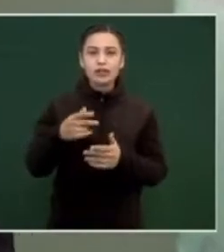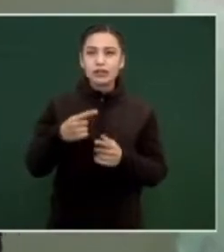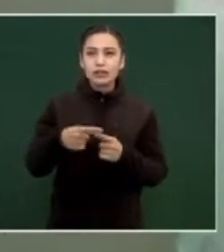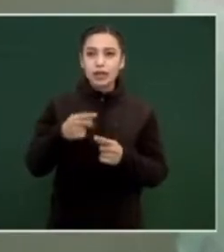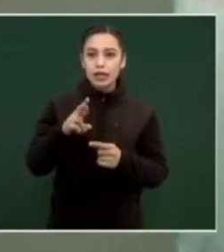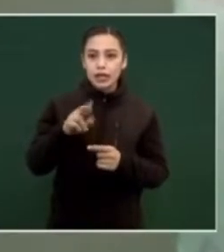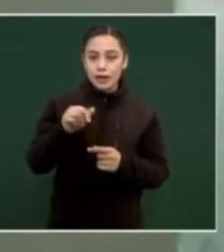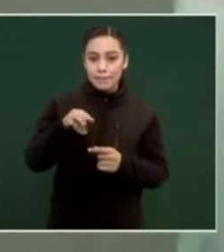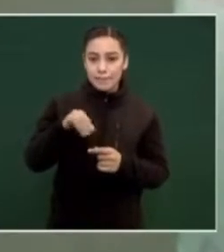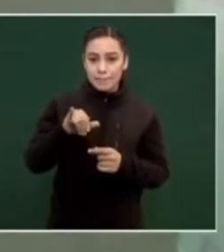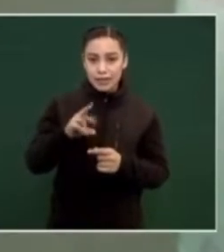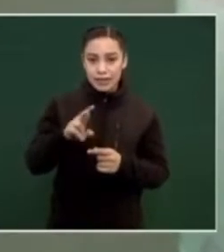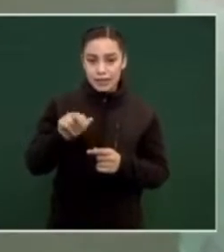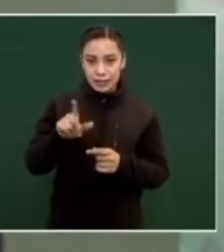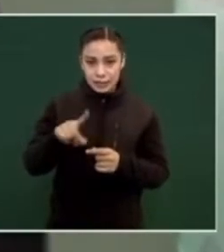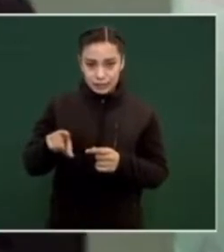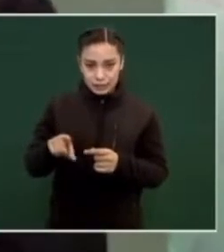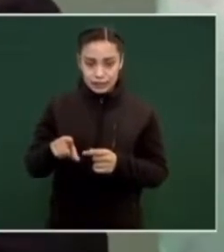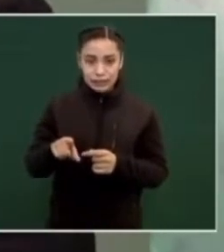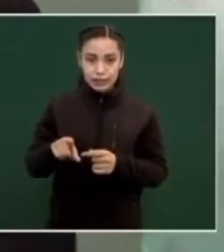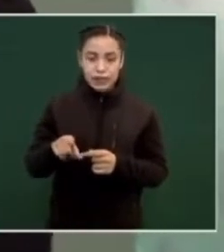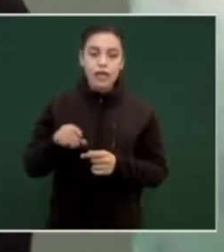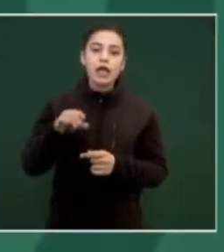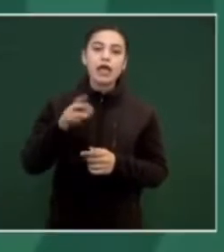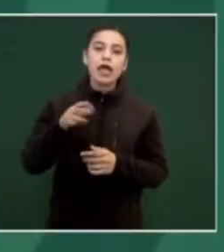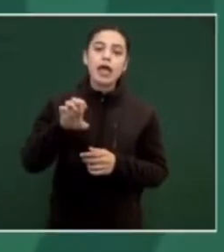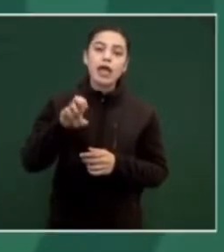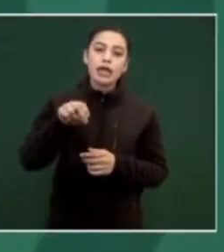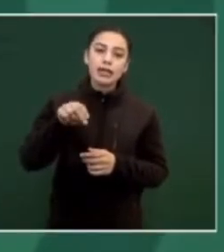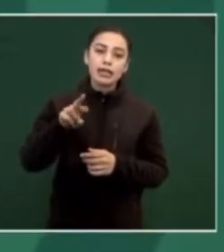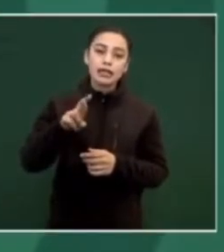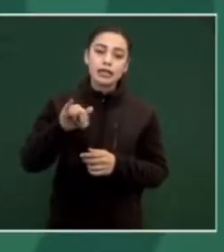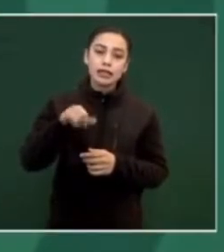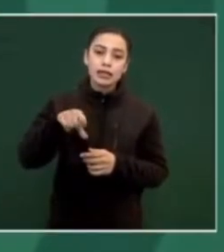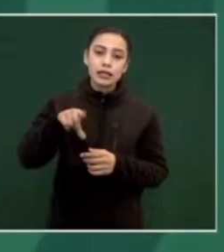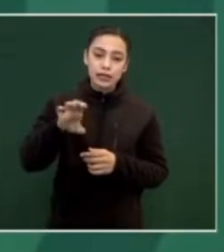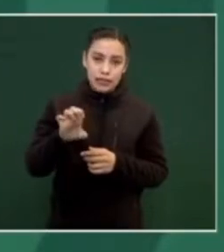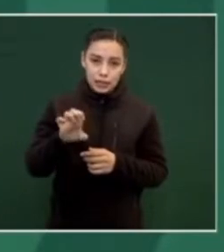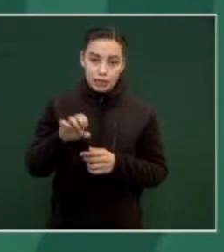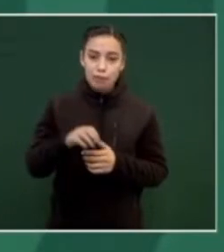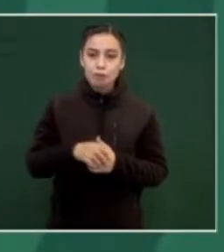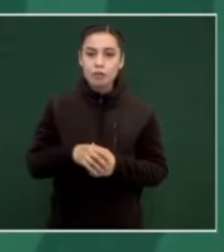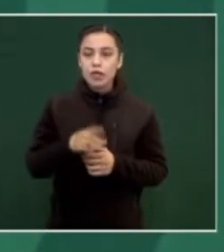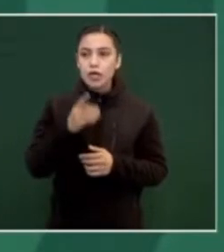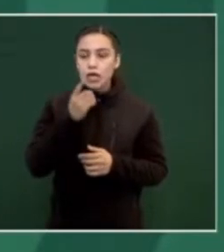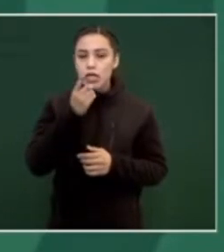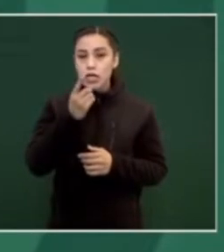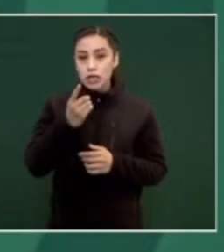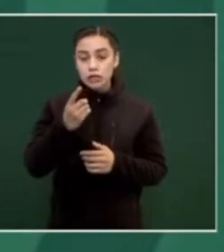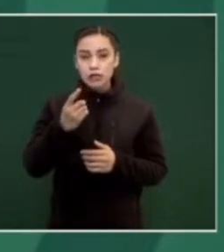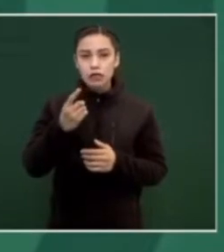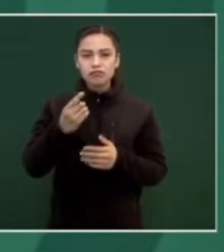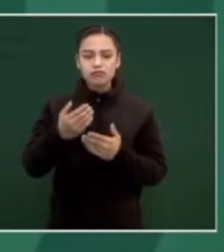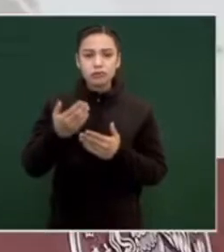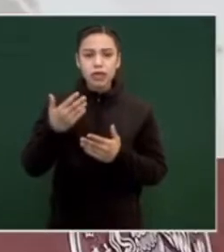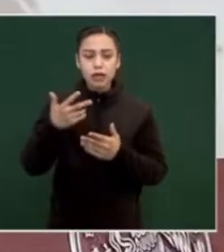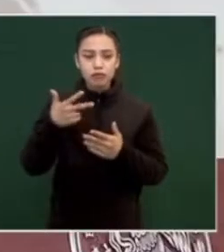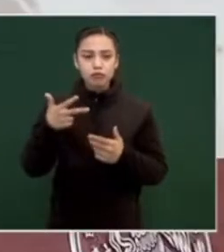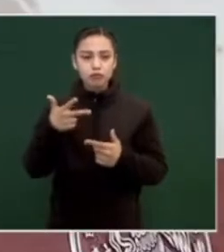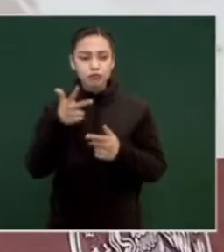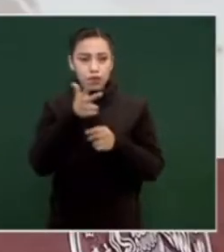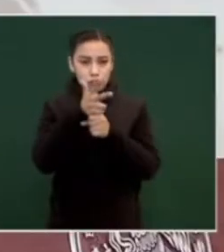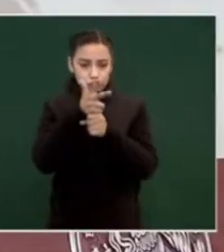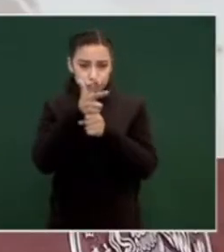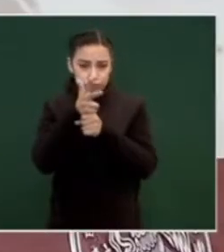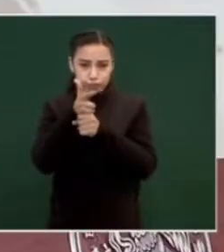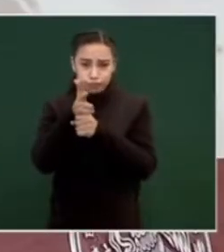enrique ramírez y ramírez dice que estaba en la cámara en julio como